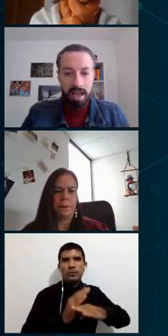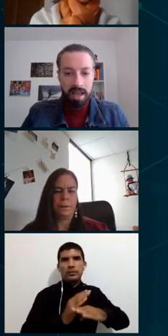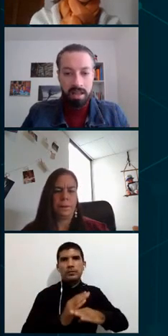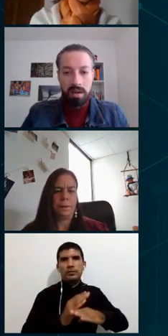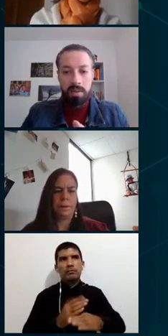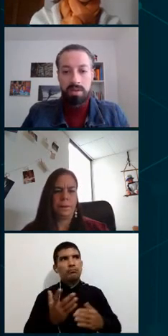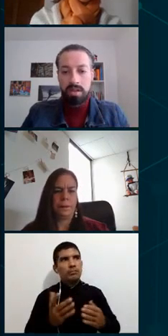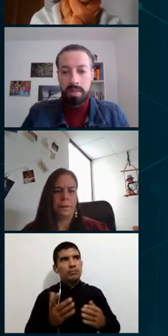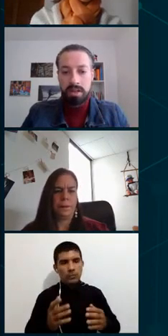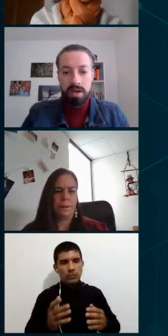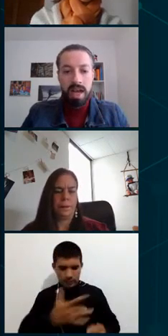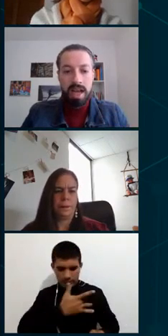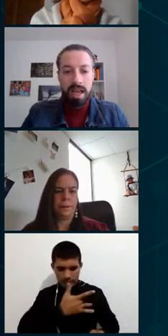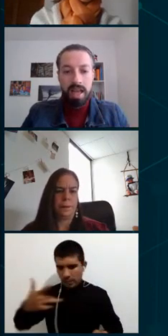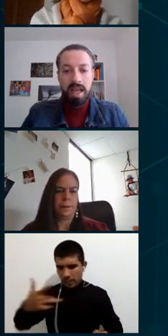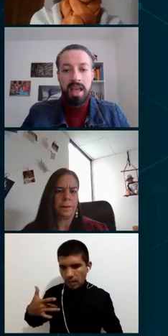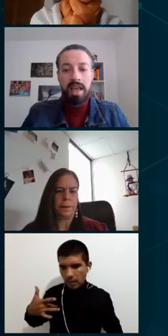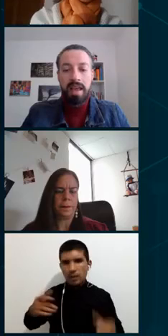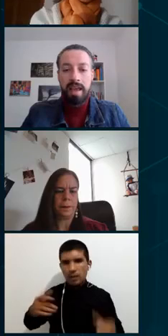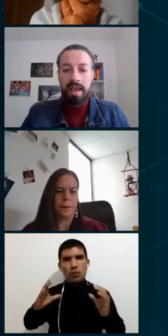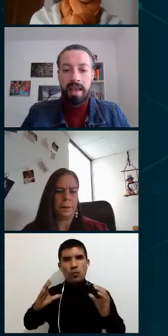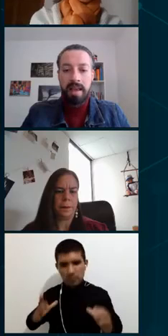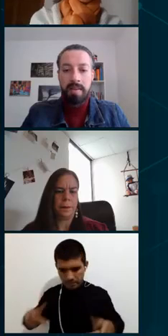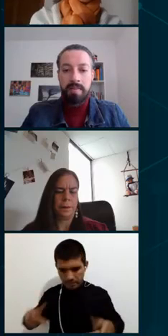bioseguridad, aquí tenemos nuestro personaje,